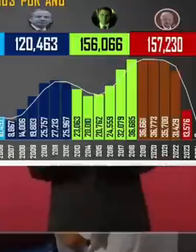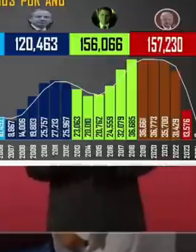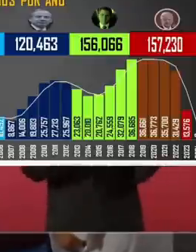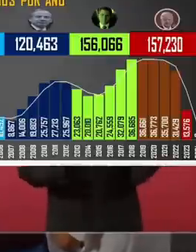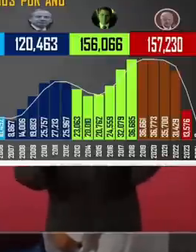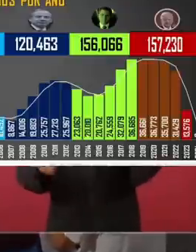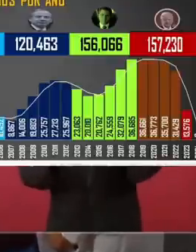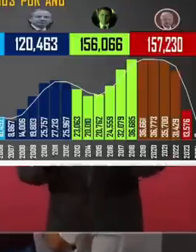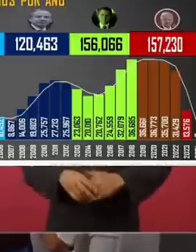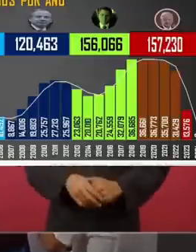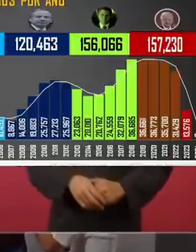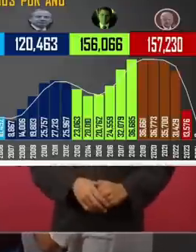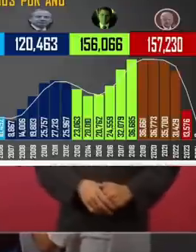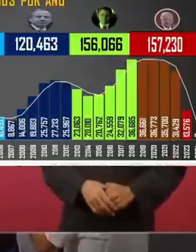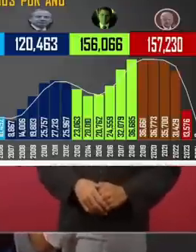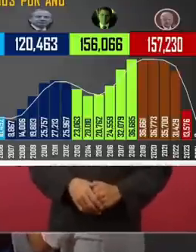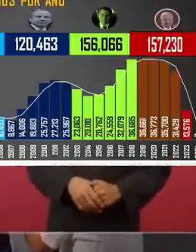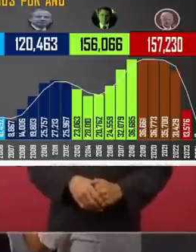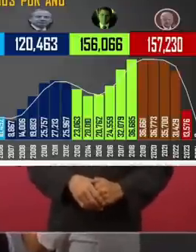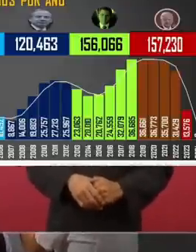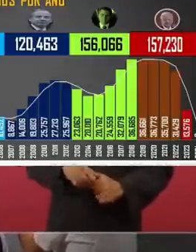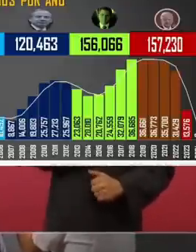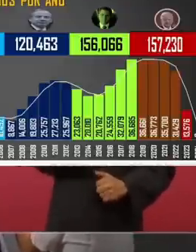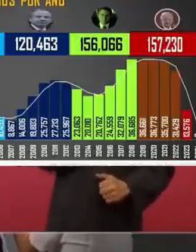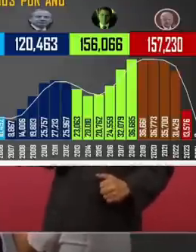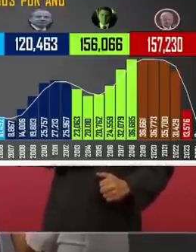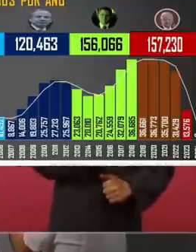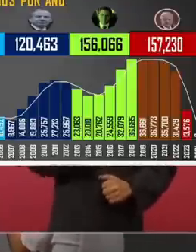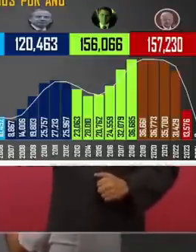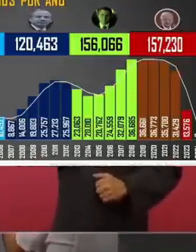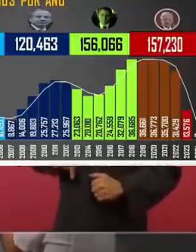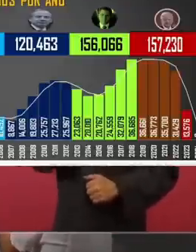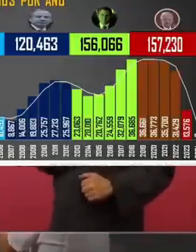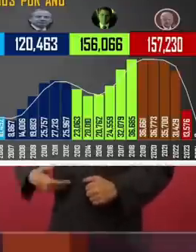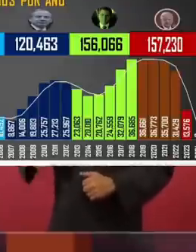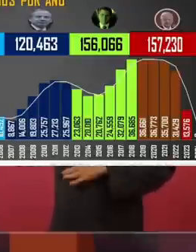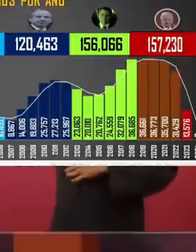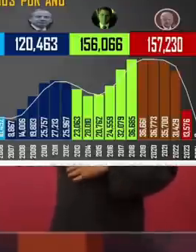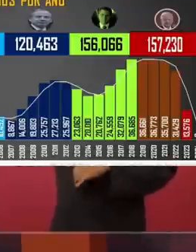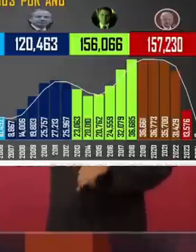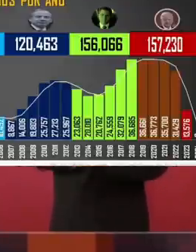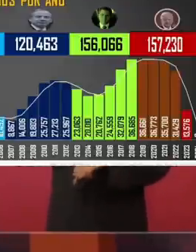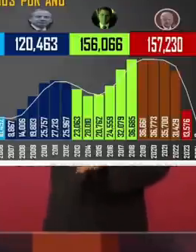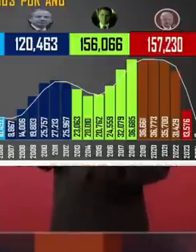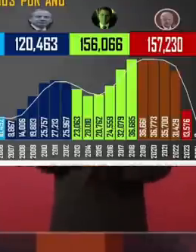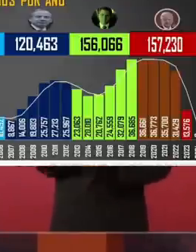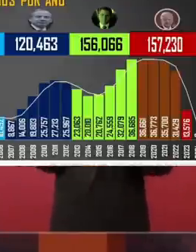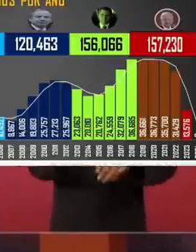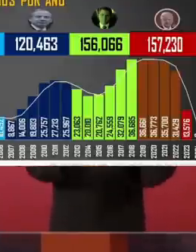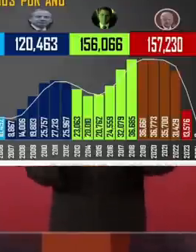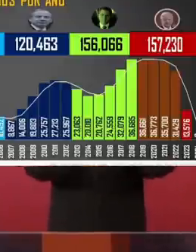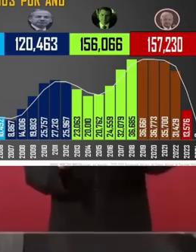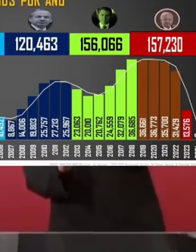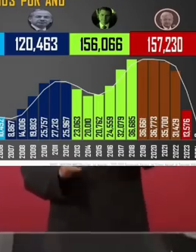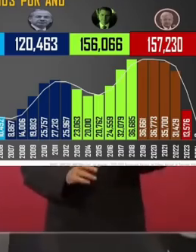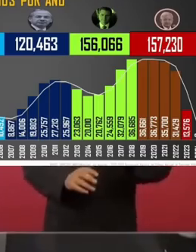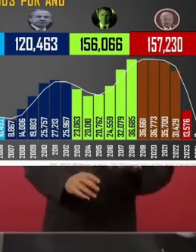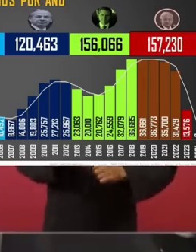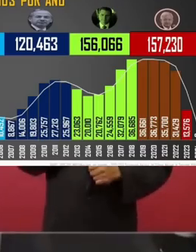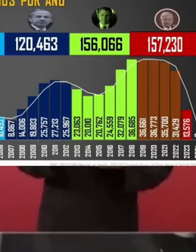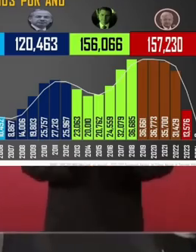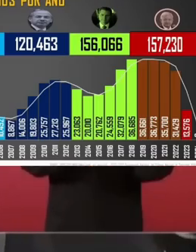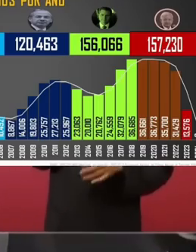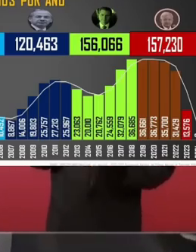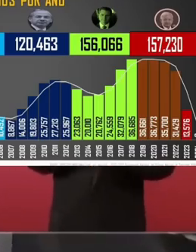predecibles. Entonces, están sosteniendo de que este es el sexenio de más homicidios. Y les expliqué ayer a Jorge